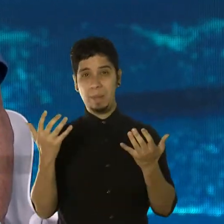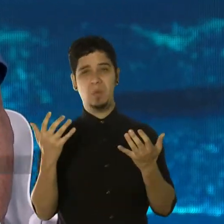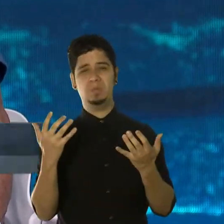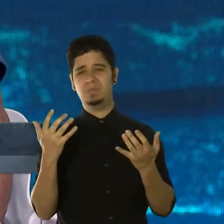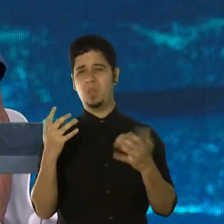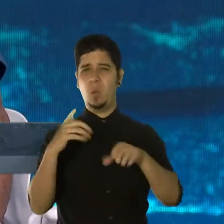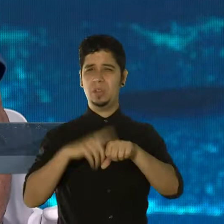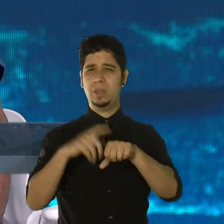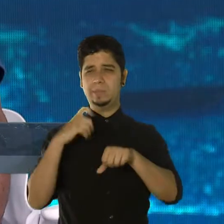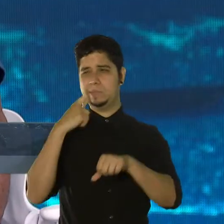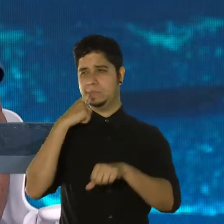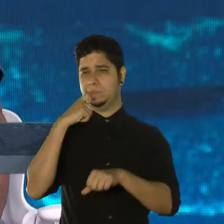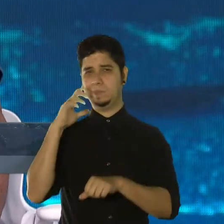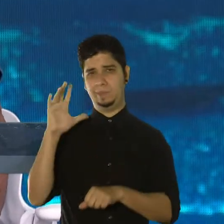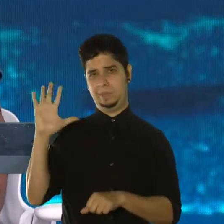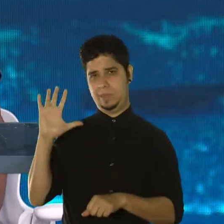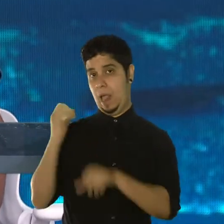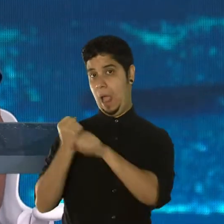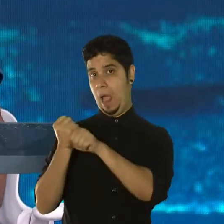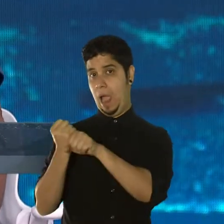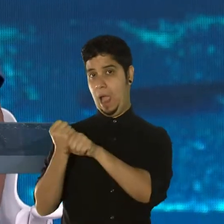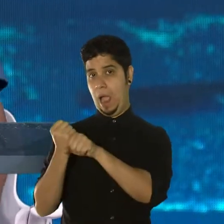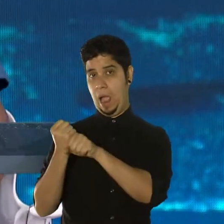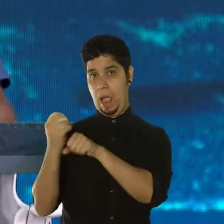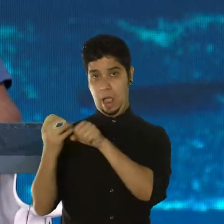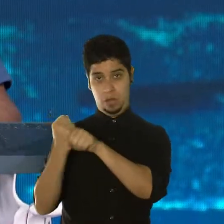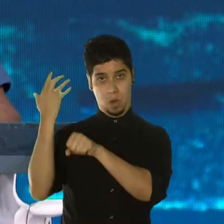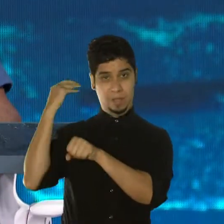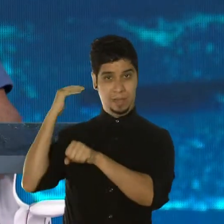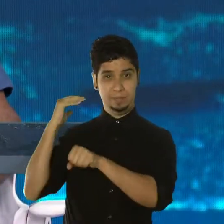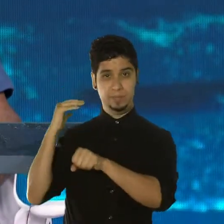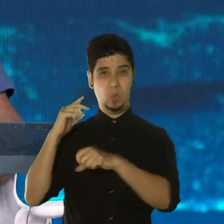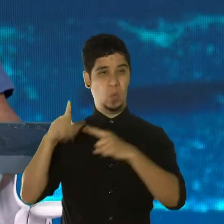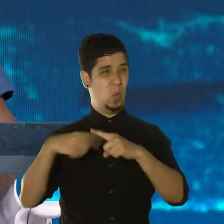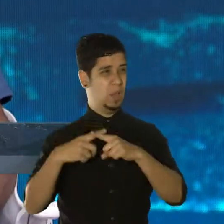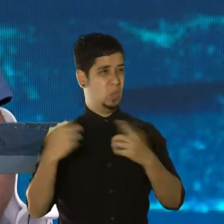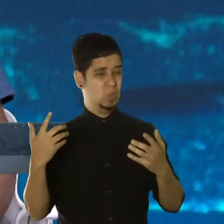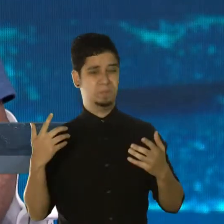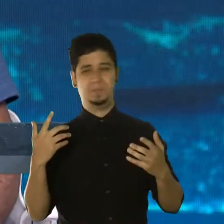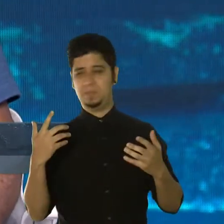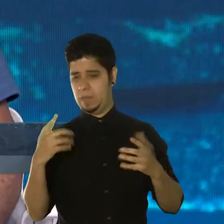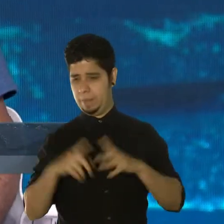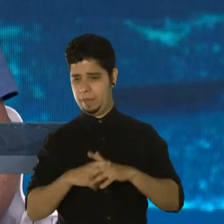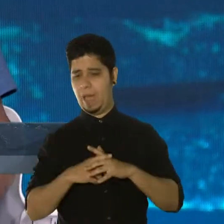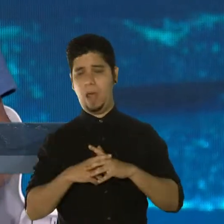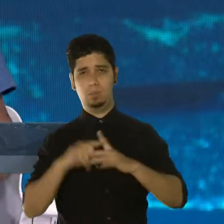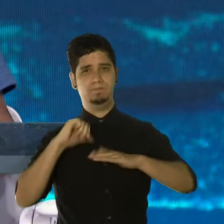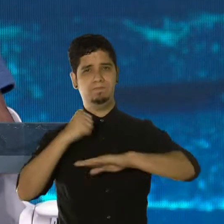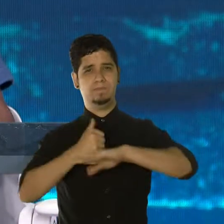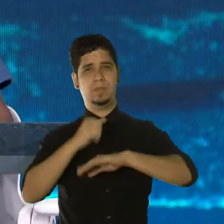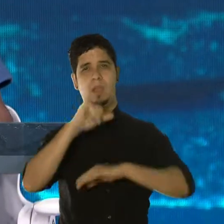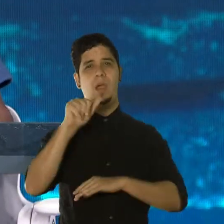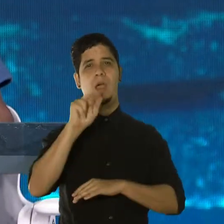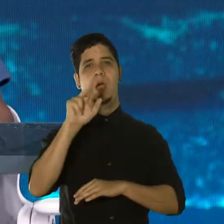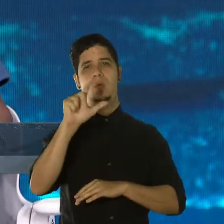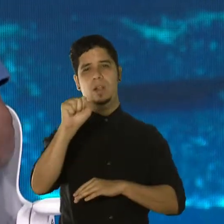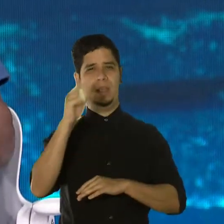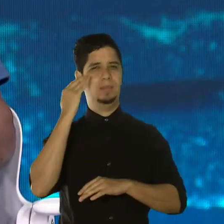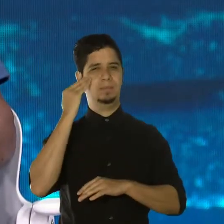un tiempito, hace un par de años, prácticamente cuando empezaron las jaulas, en una